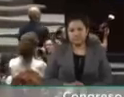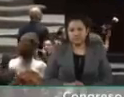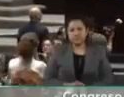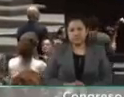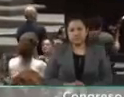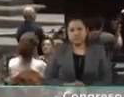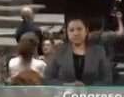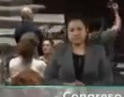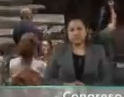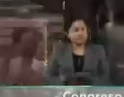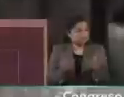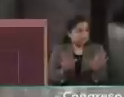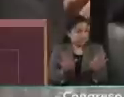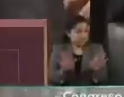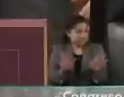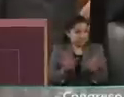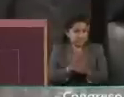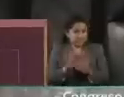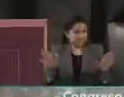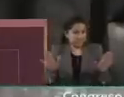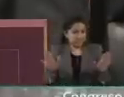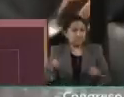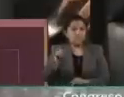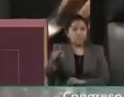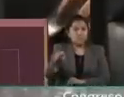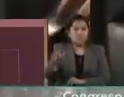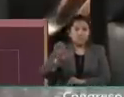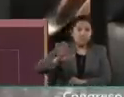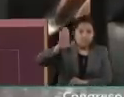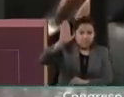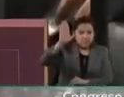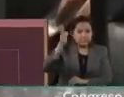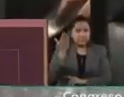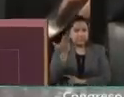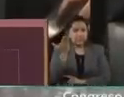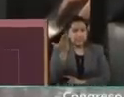Ya no procede la petición